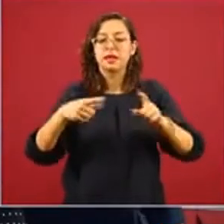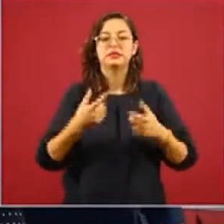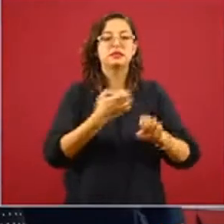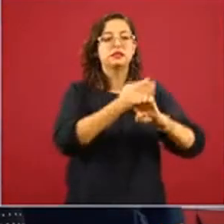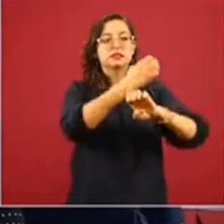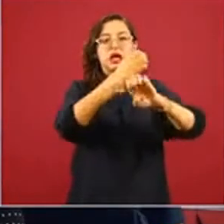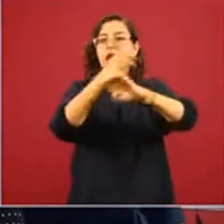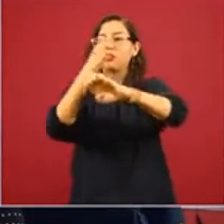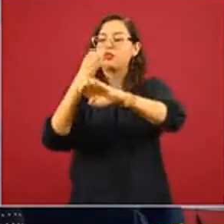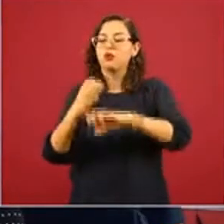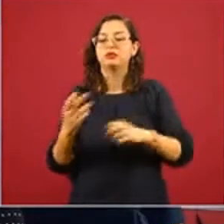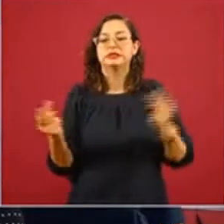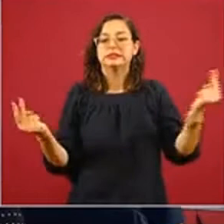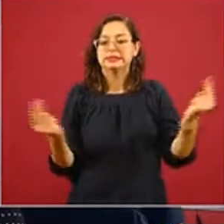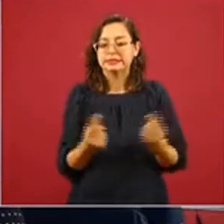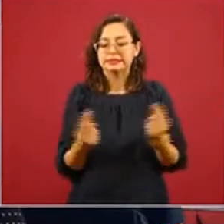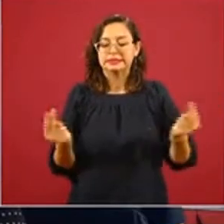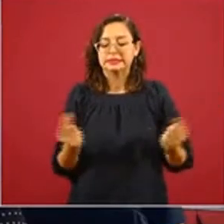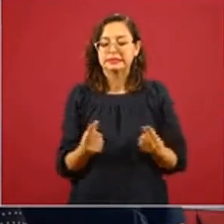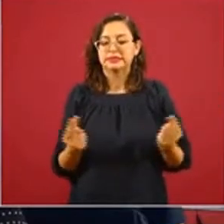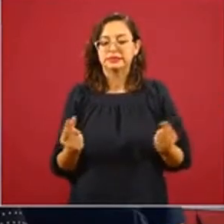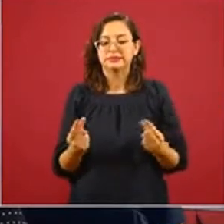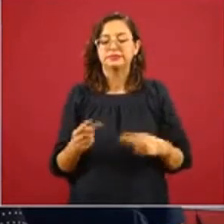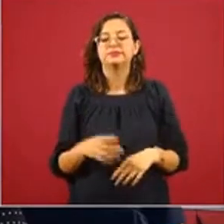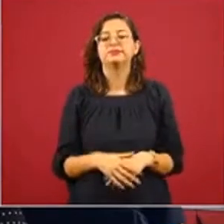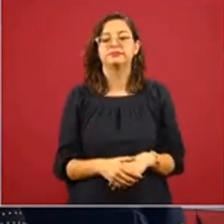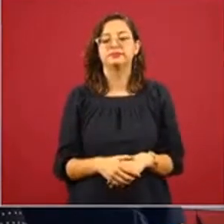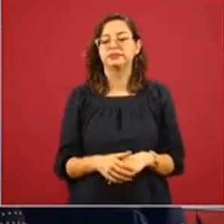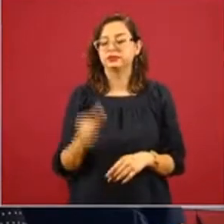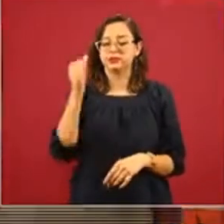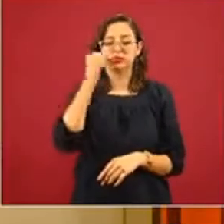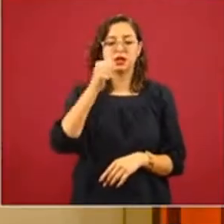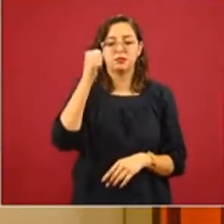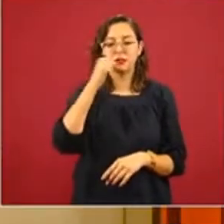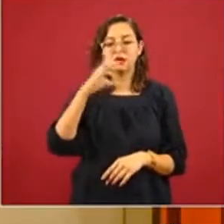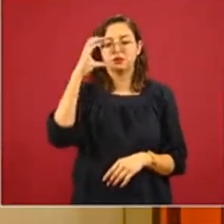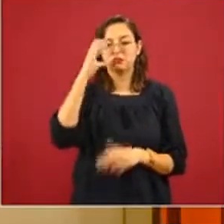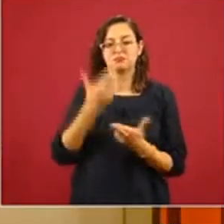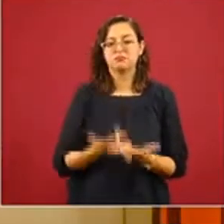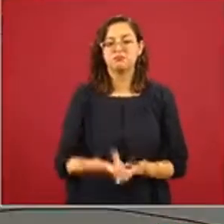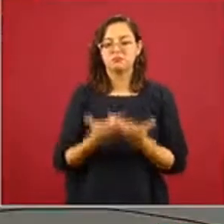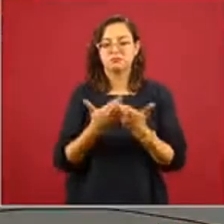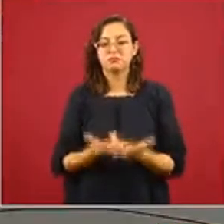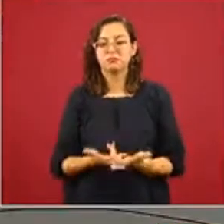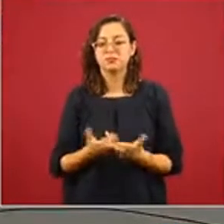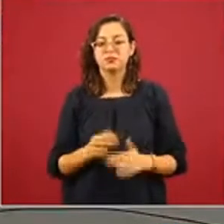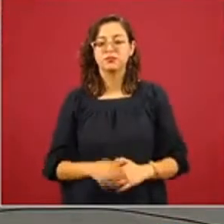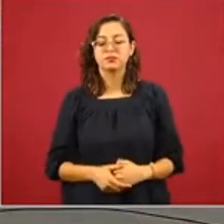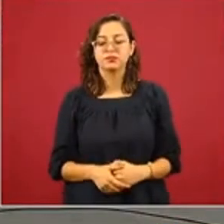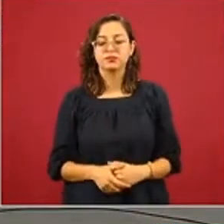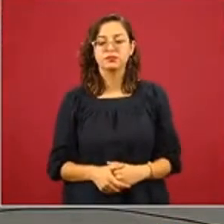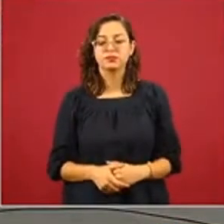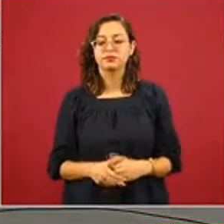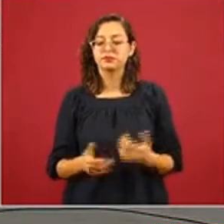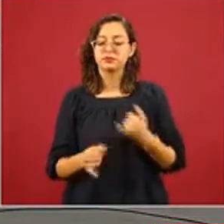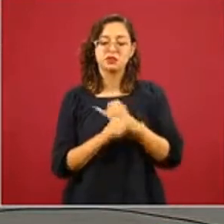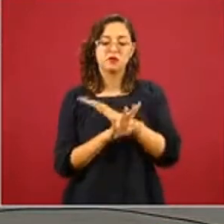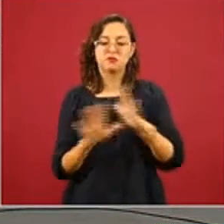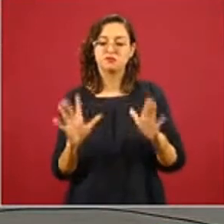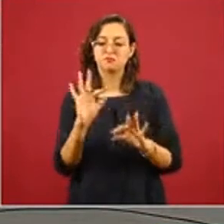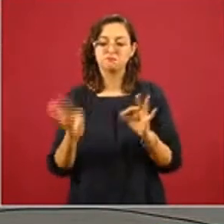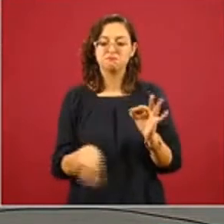cada localidad, municipio, entidad federativa, de contar siempre con disponibilidad de este tipo de camas. Ese sería el informe